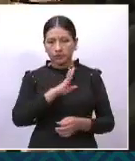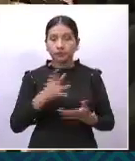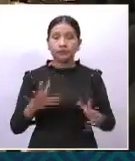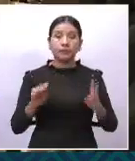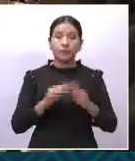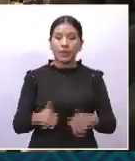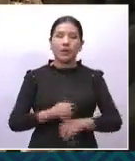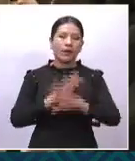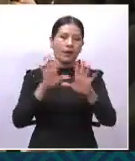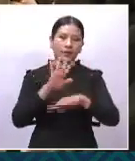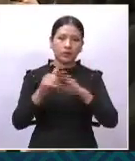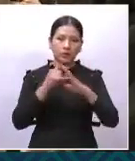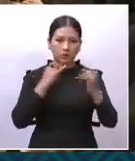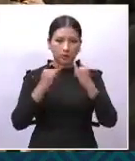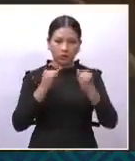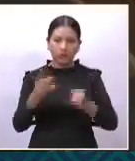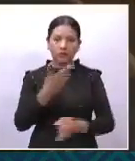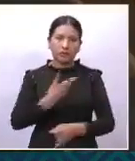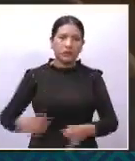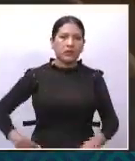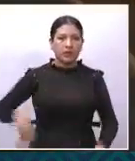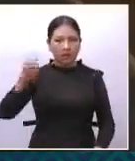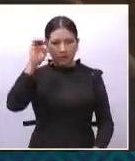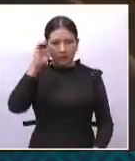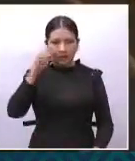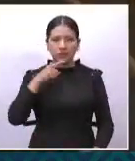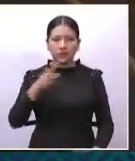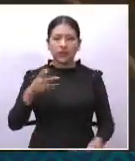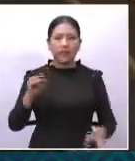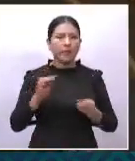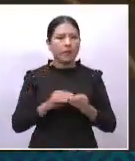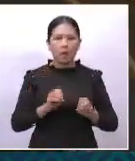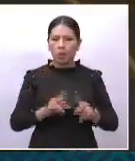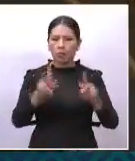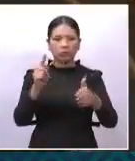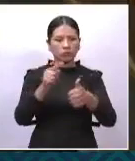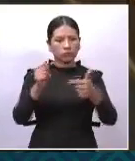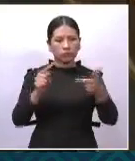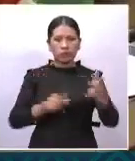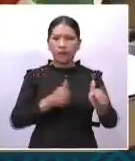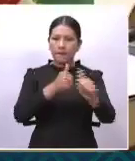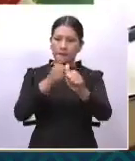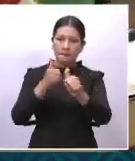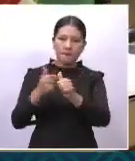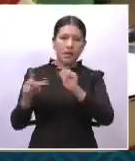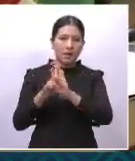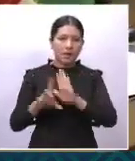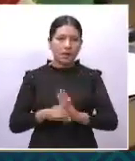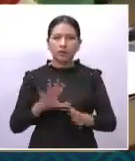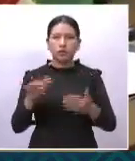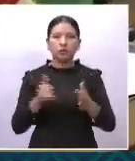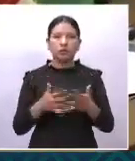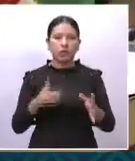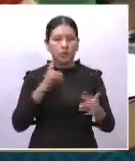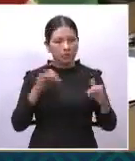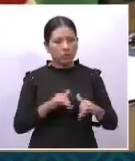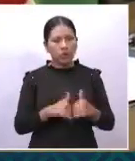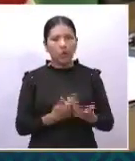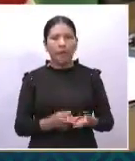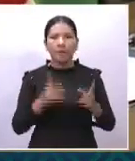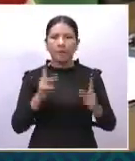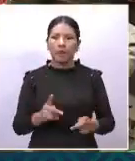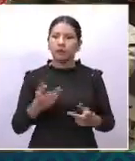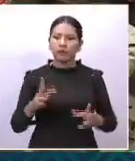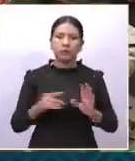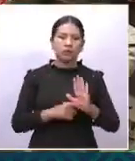esta aclaración, el presidente del Estado recordó que en varias oportunidades fueron los propios legisladores que empantanaron el proceso de preselección de